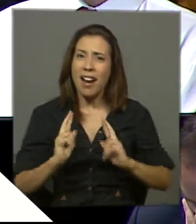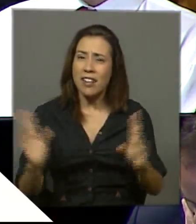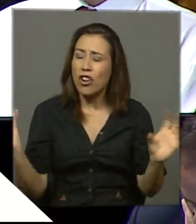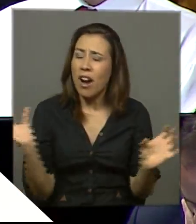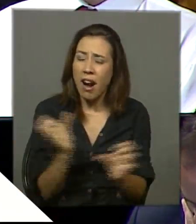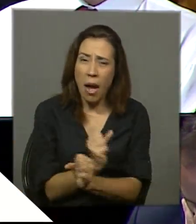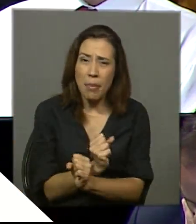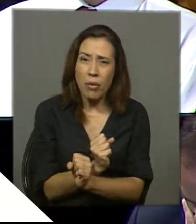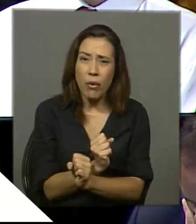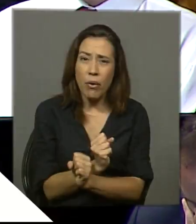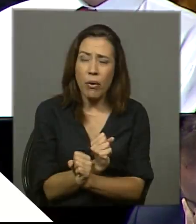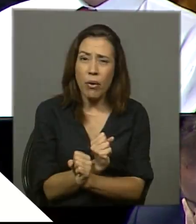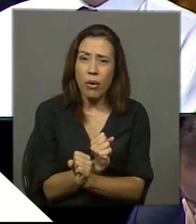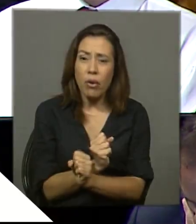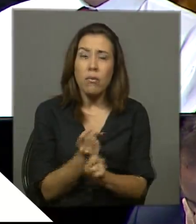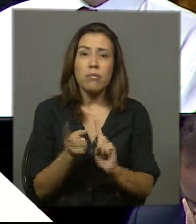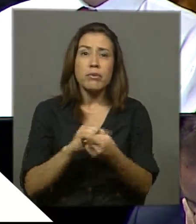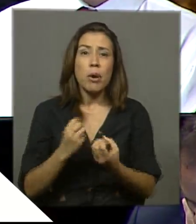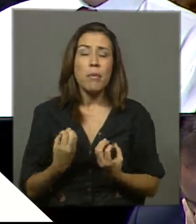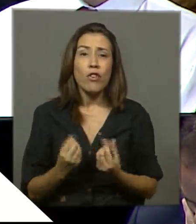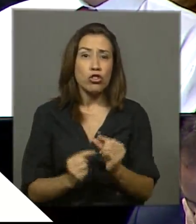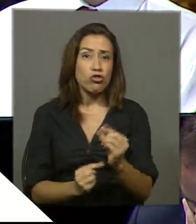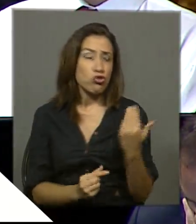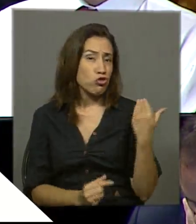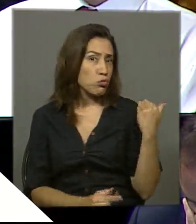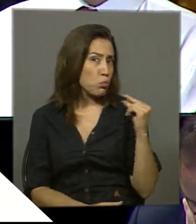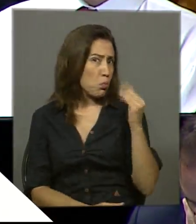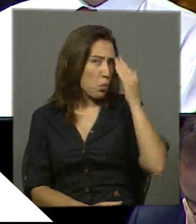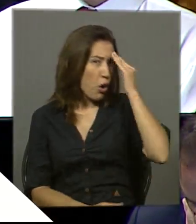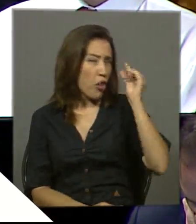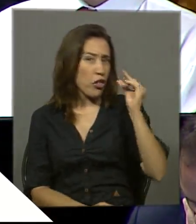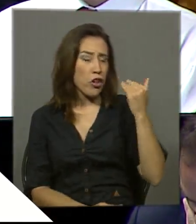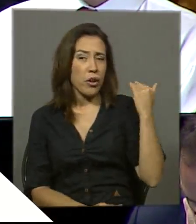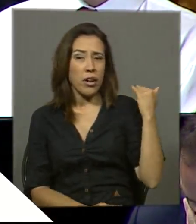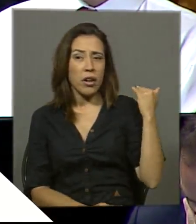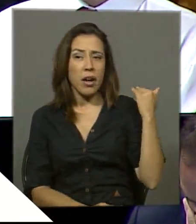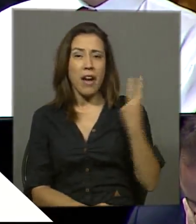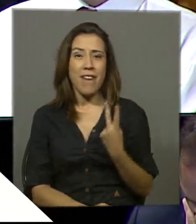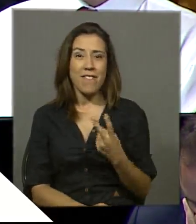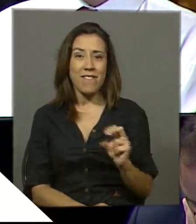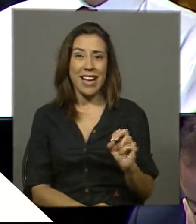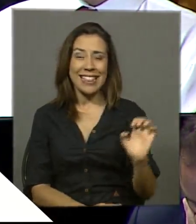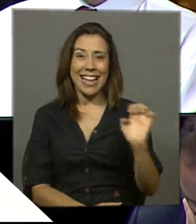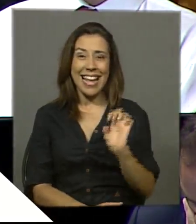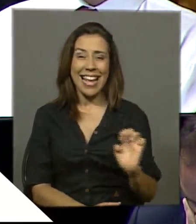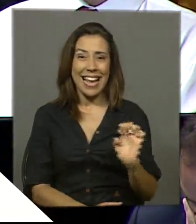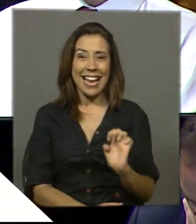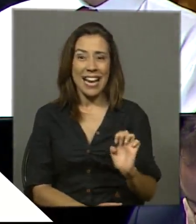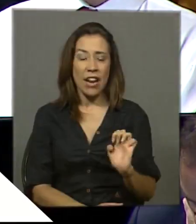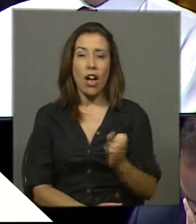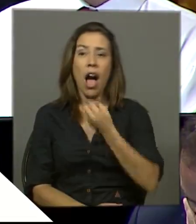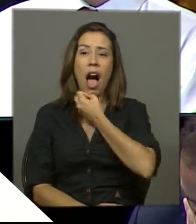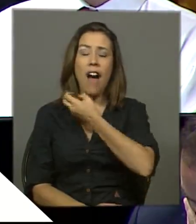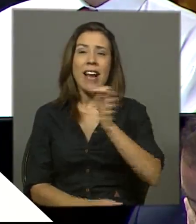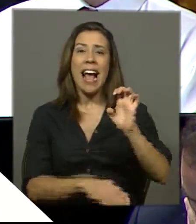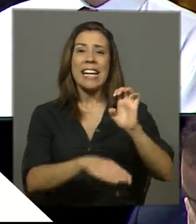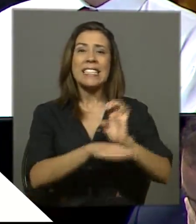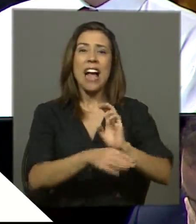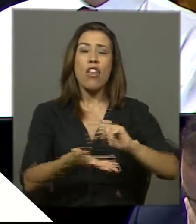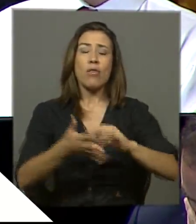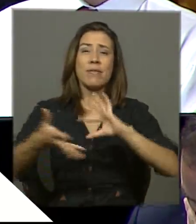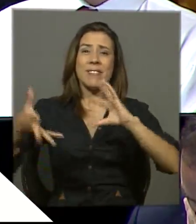oportuna que derivó en que recién hace pocos días atrás el 20 de enero se declarara estado de